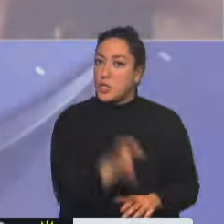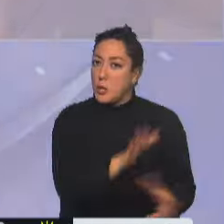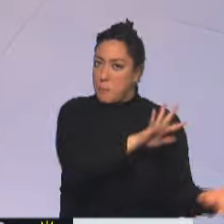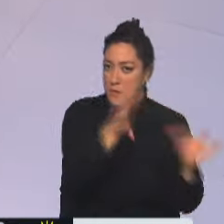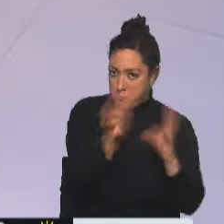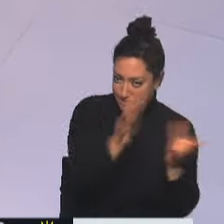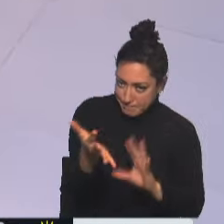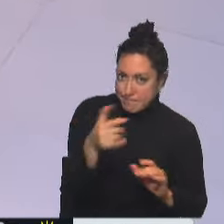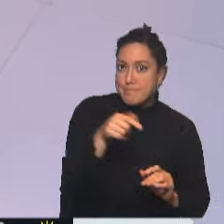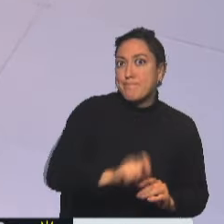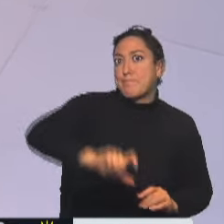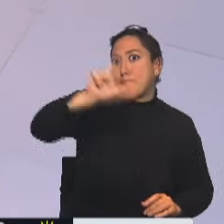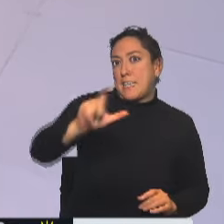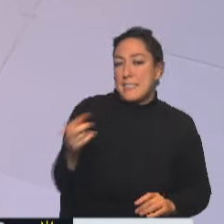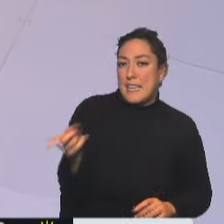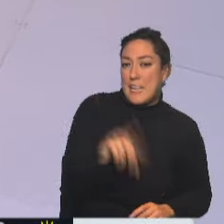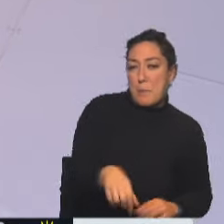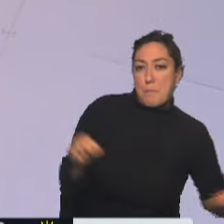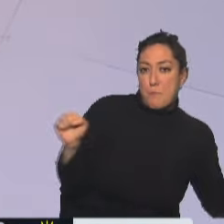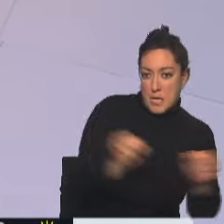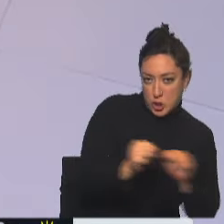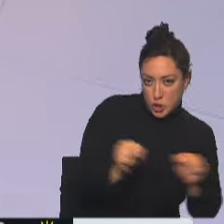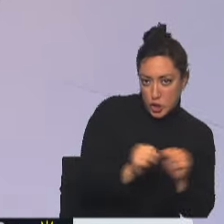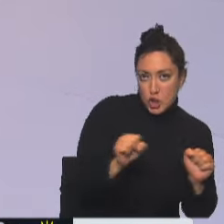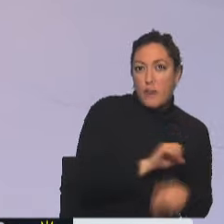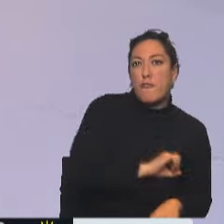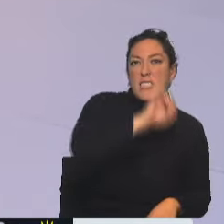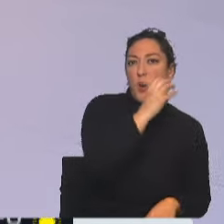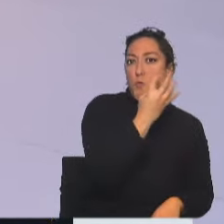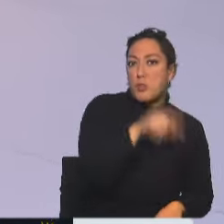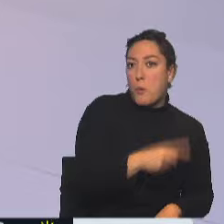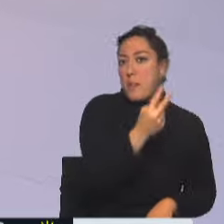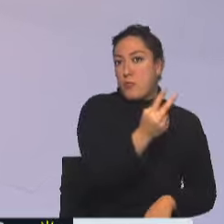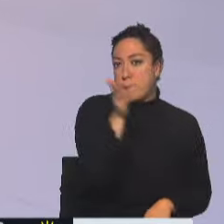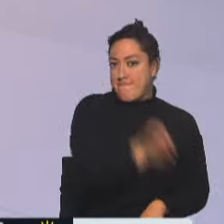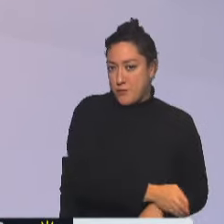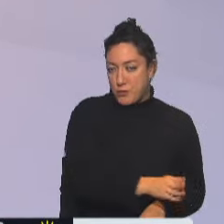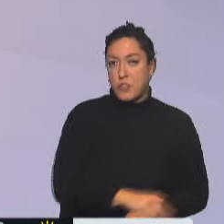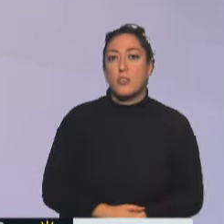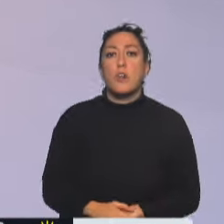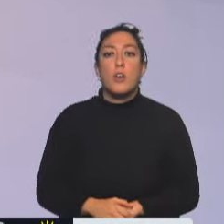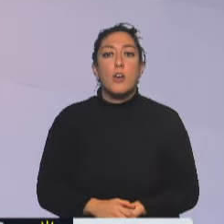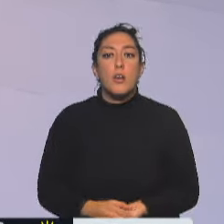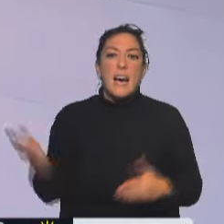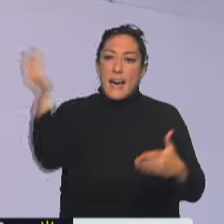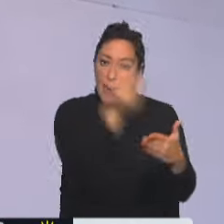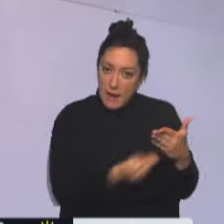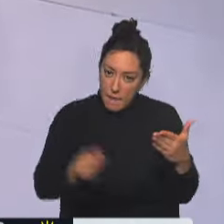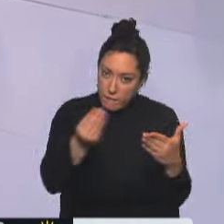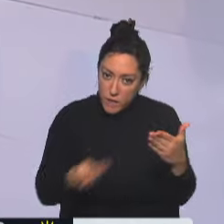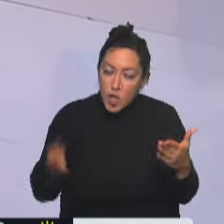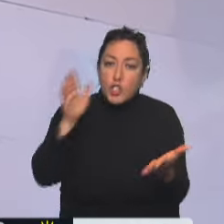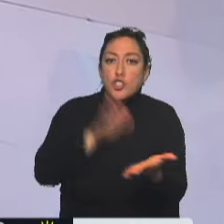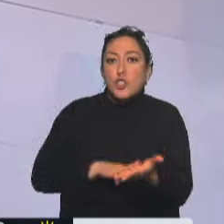mucho más alto que el que conocimos en mayo, cuando la inflación fue del 4,2%. Ahora vamos a ver un gráfico sobre la